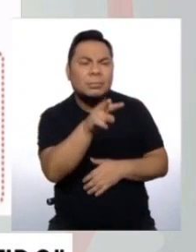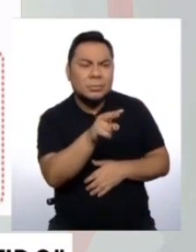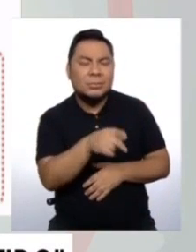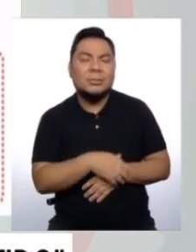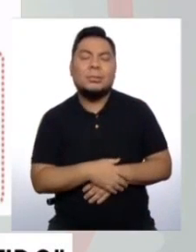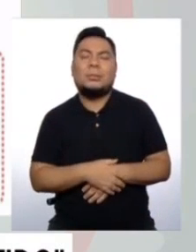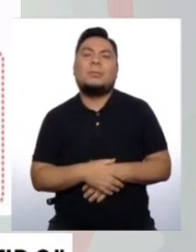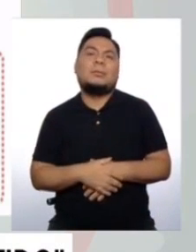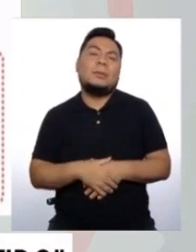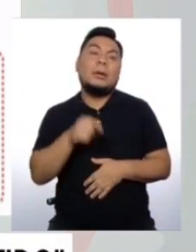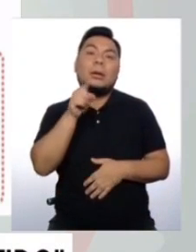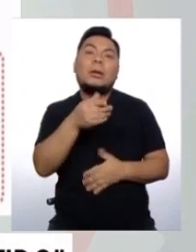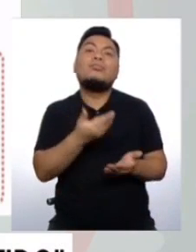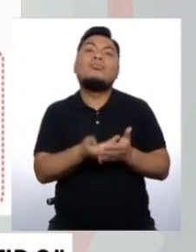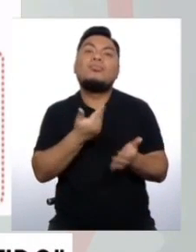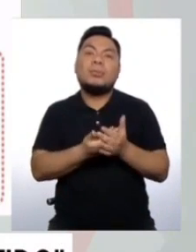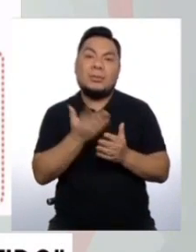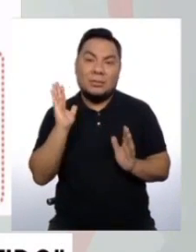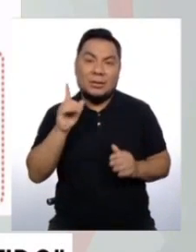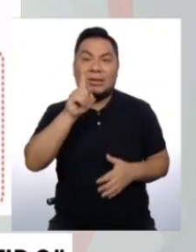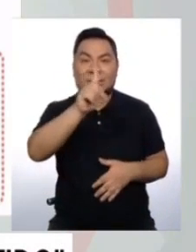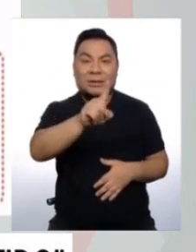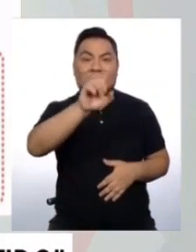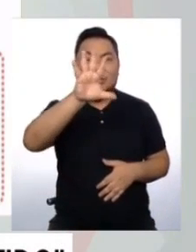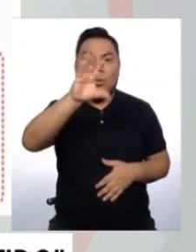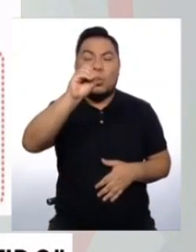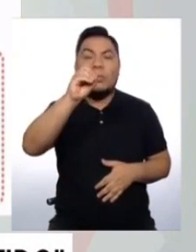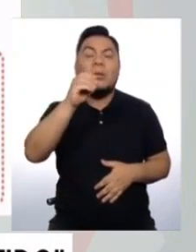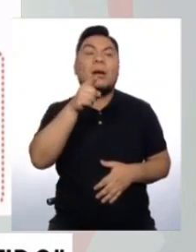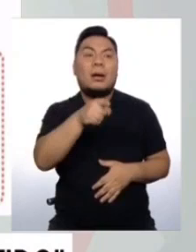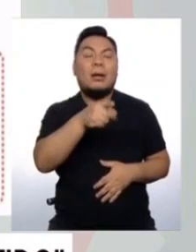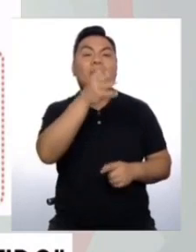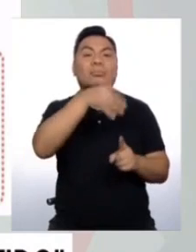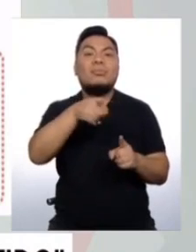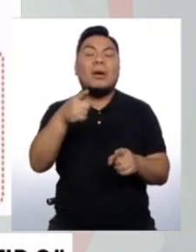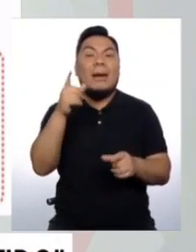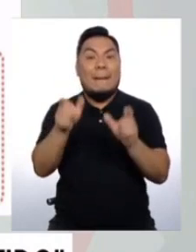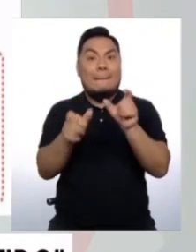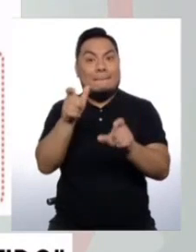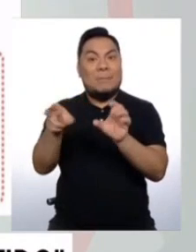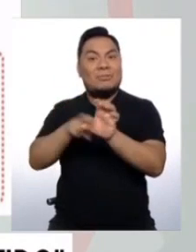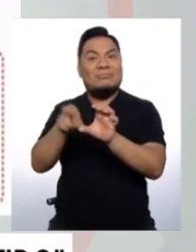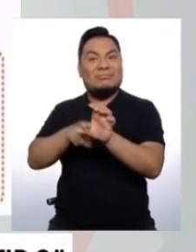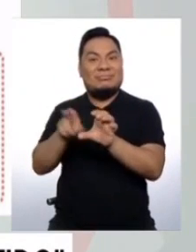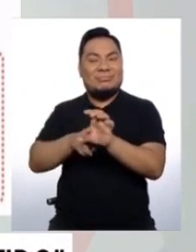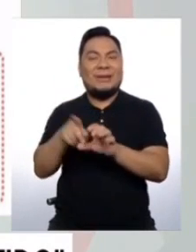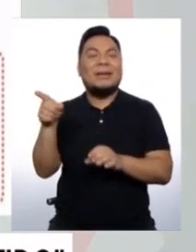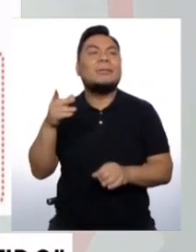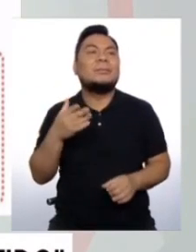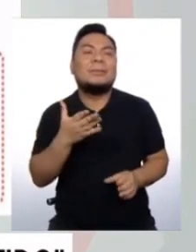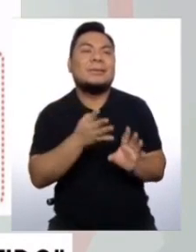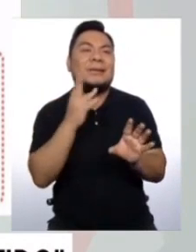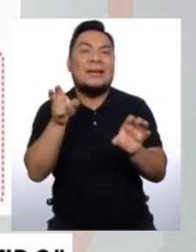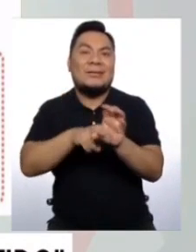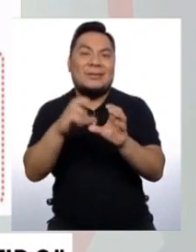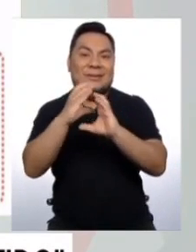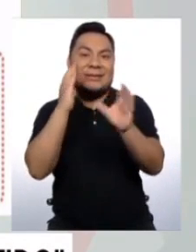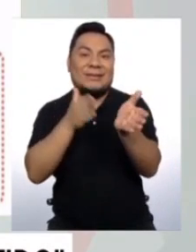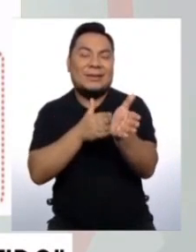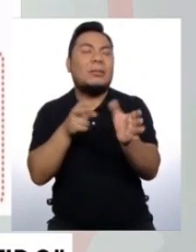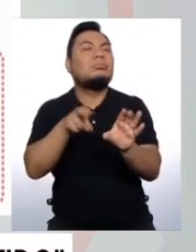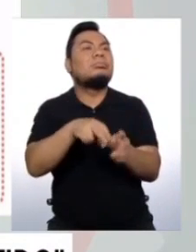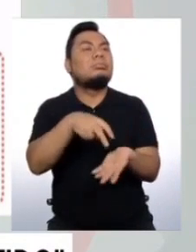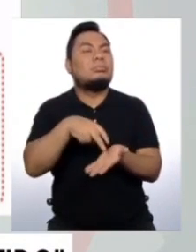tomado 150 pruebas a los pasajeros, es decir, a los que iban a tomar su